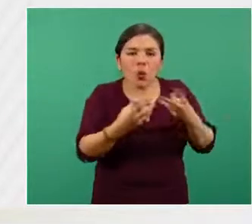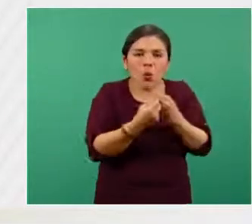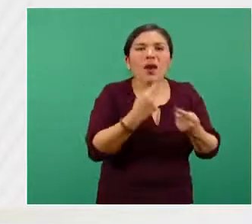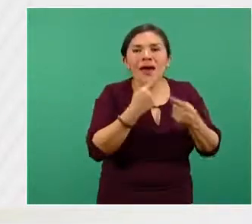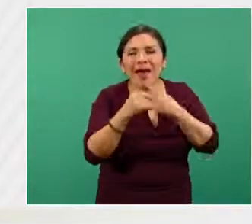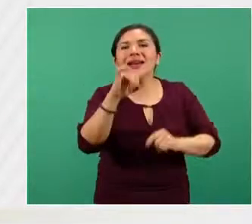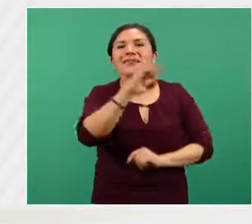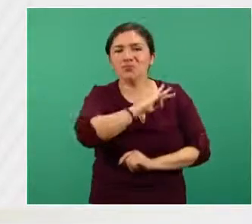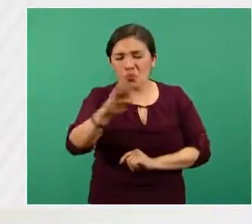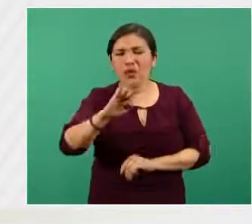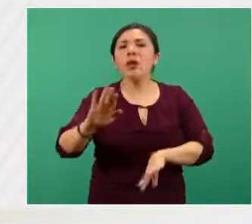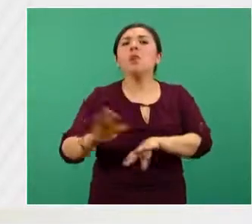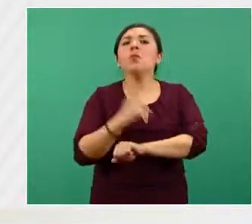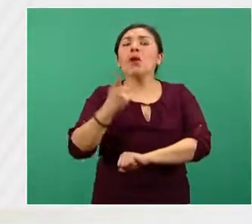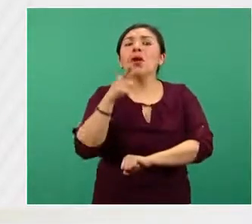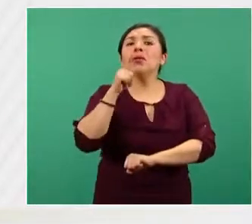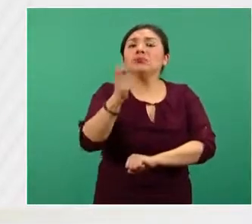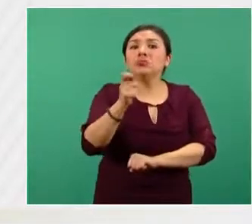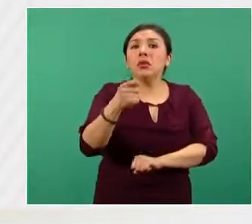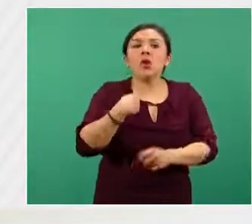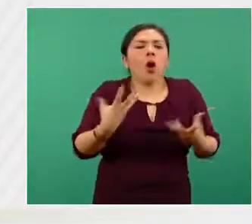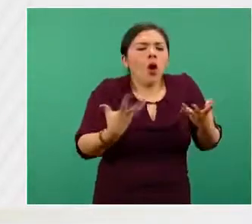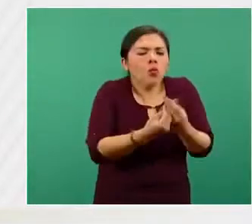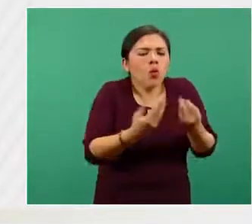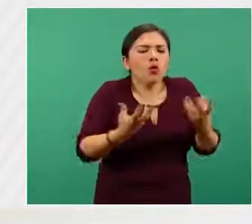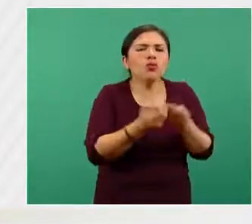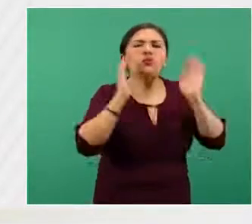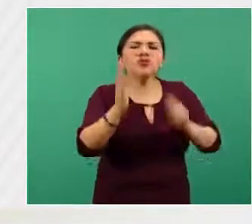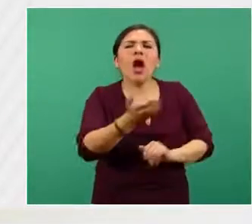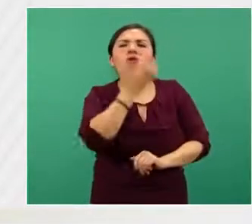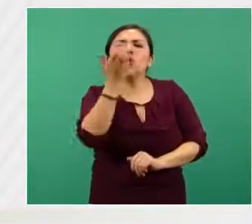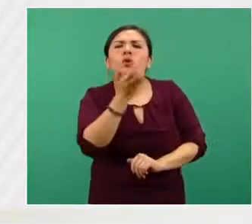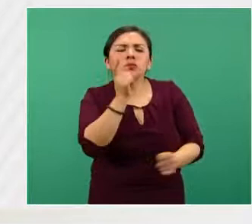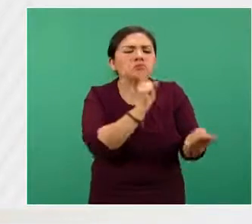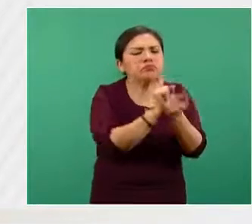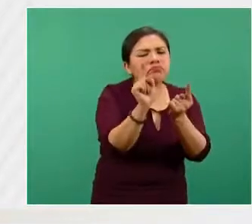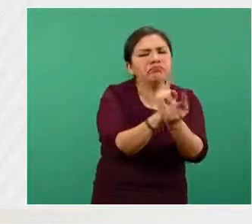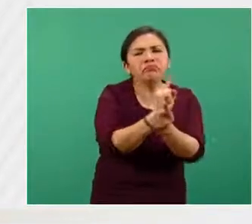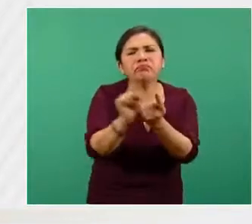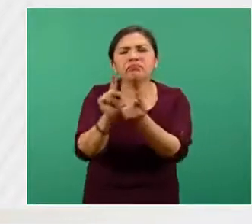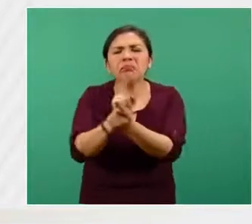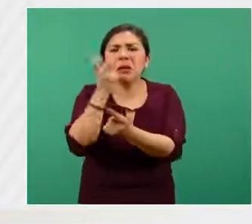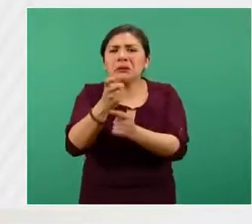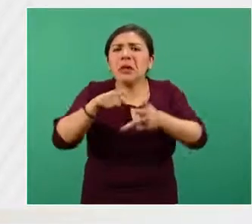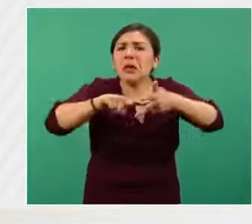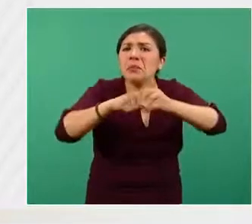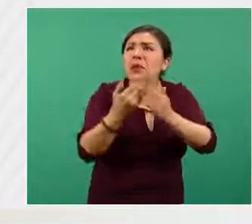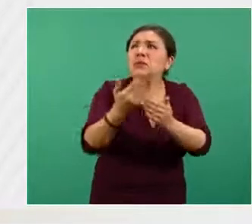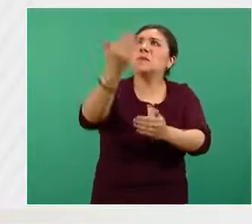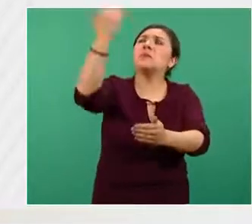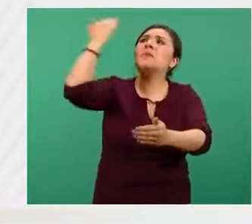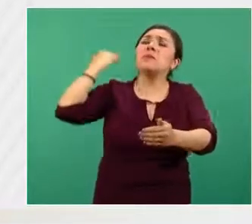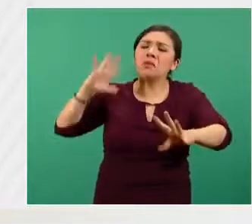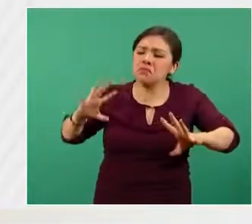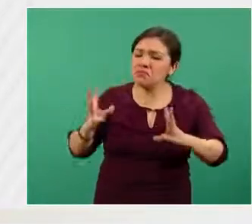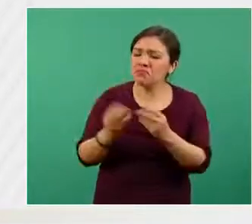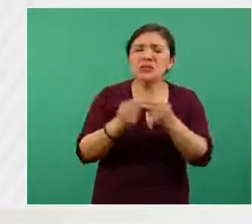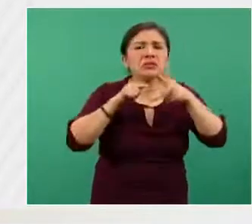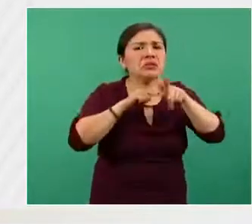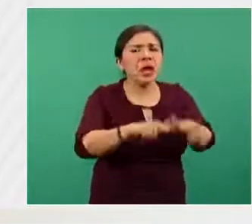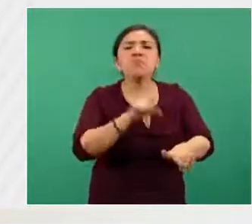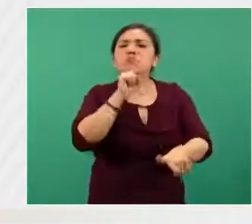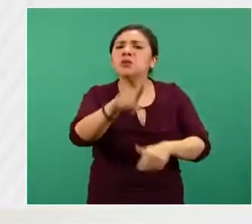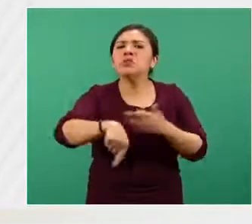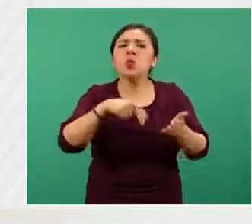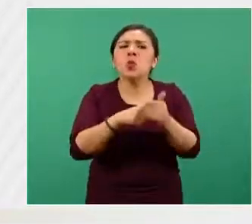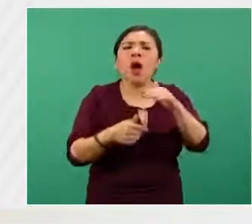pues la exposición que hemos tenido con ellas ha sido continua, ha sido desde un inicio de la epidemia y siempre va a ser el